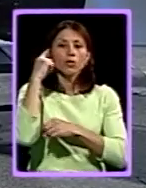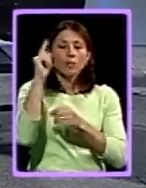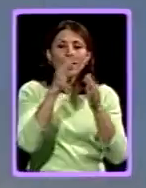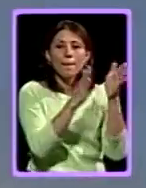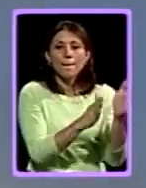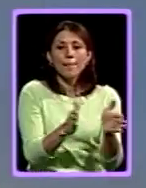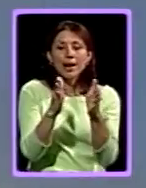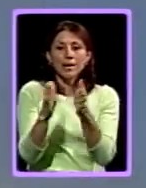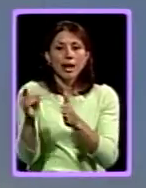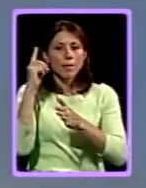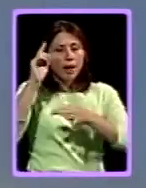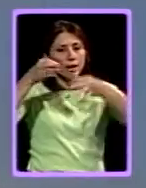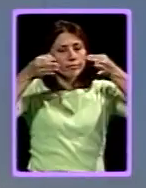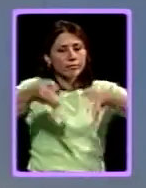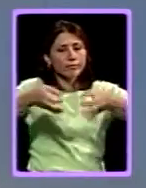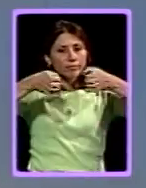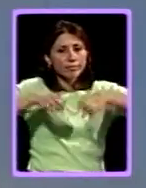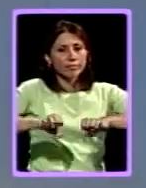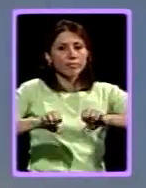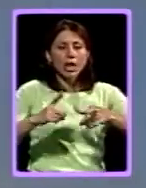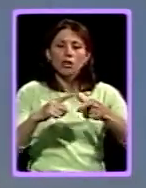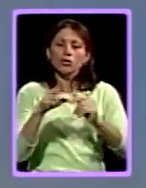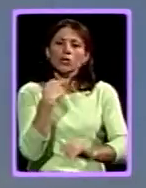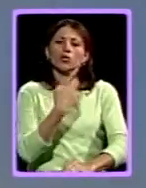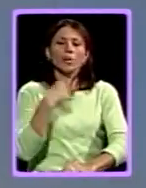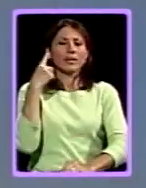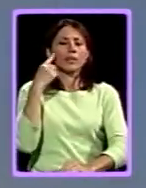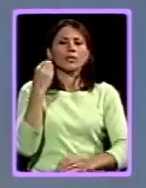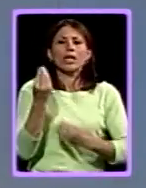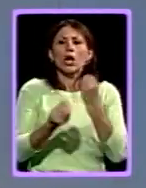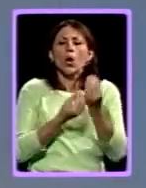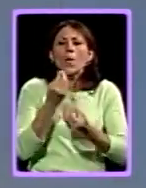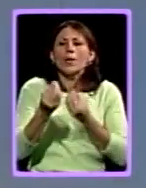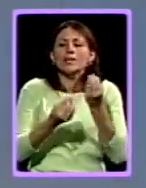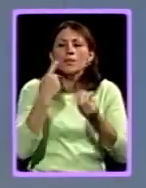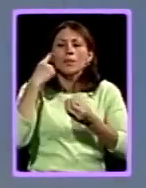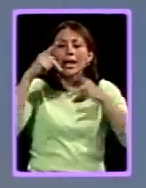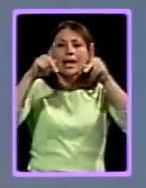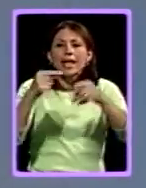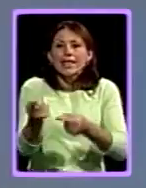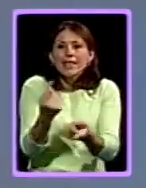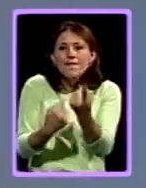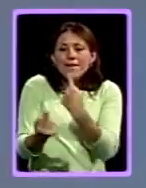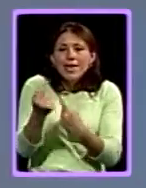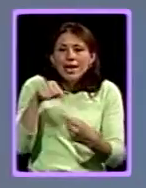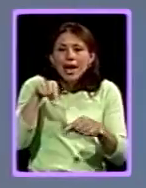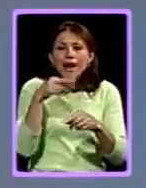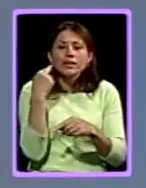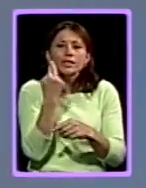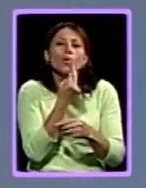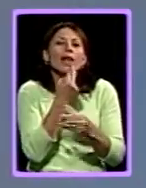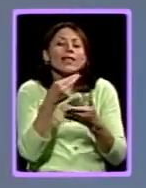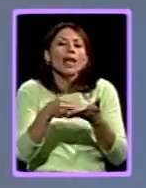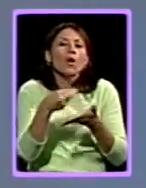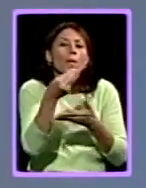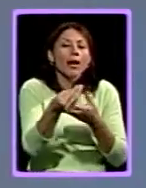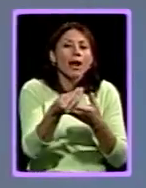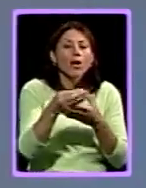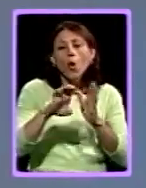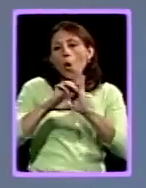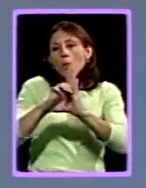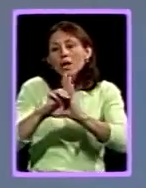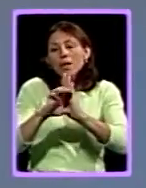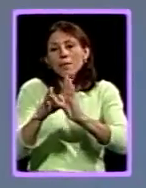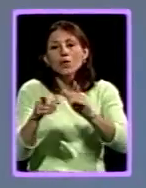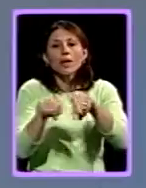ejemplo, estrategias. Bueno, entonces, ¿cómo hacemos para que la gente venga a comprarnos más a este restaurante? ¿Cómo hacemos para que la gente utilice más los servicios de esta entidad